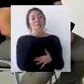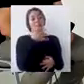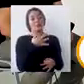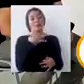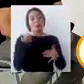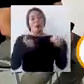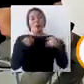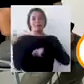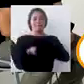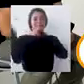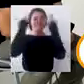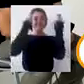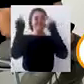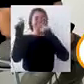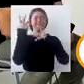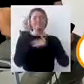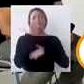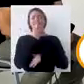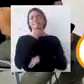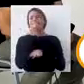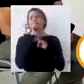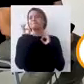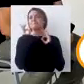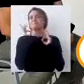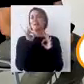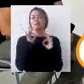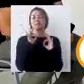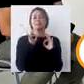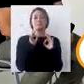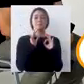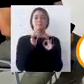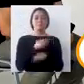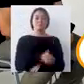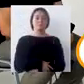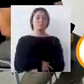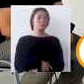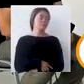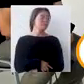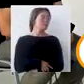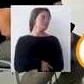bellísimos, están basados, a ver, están basados